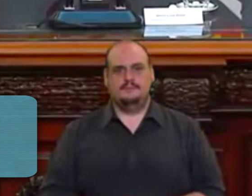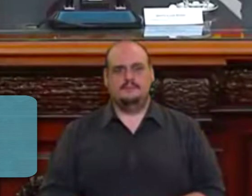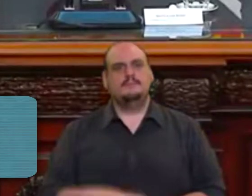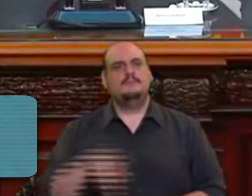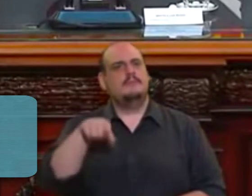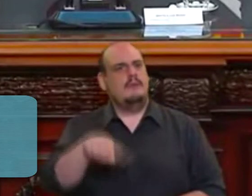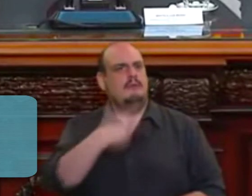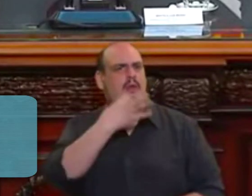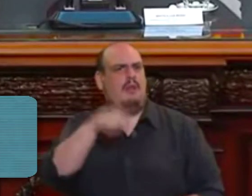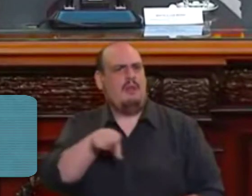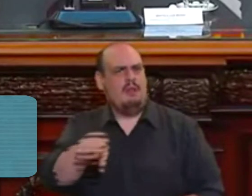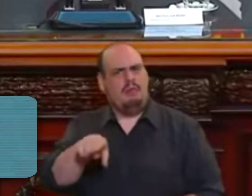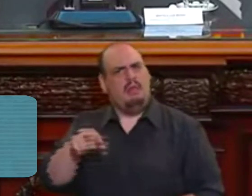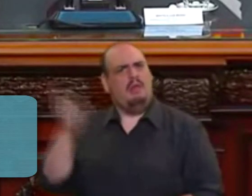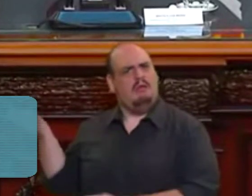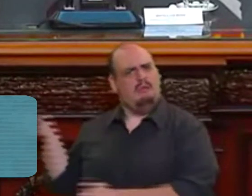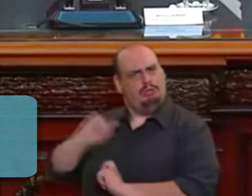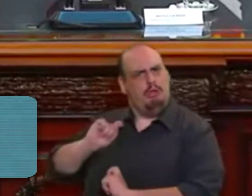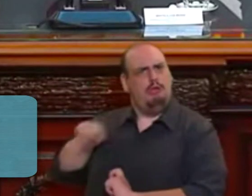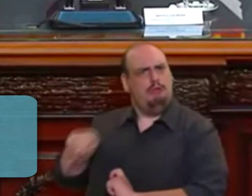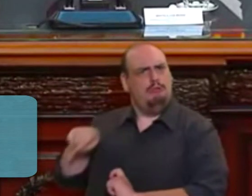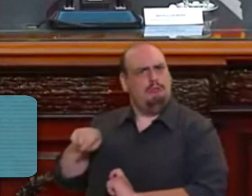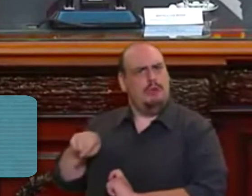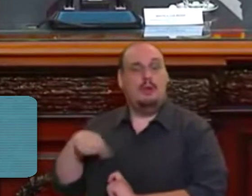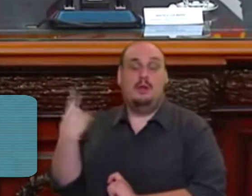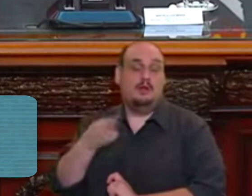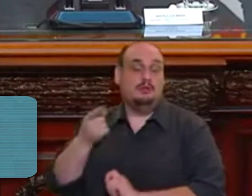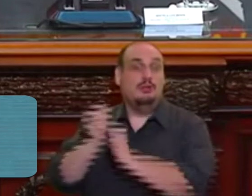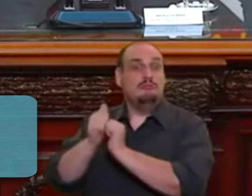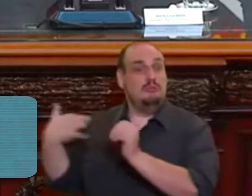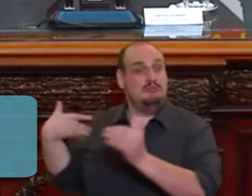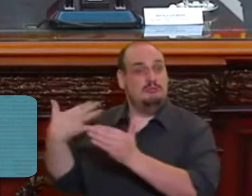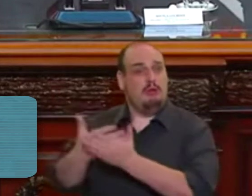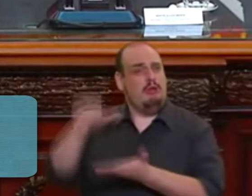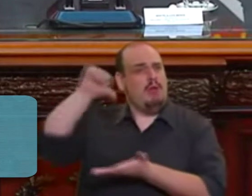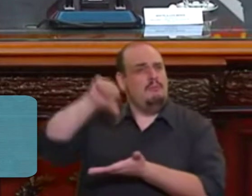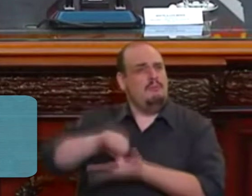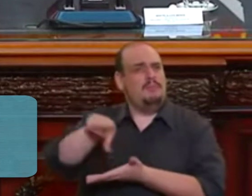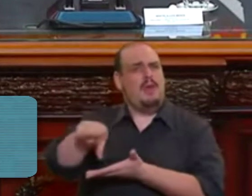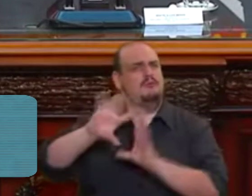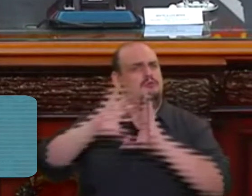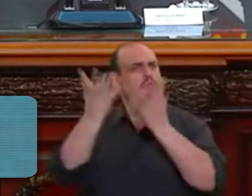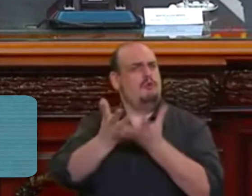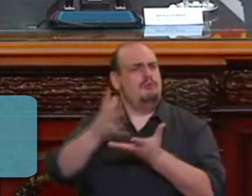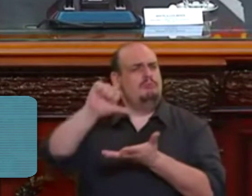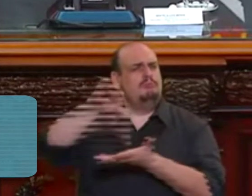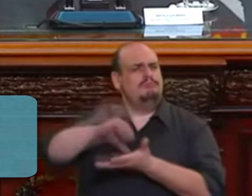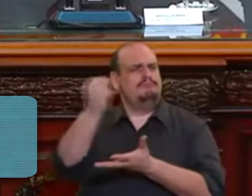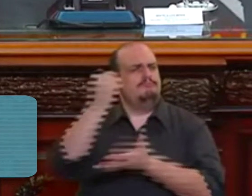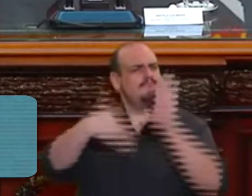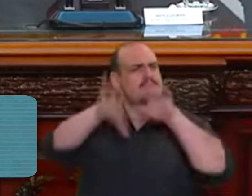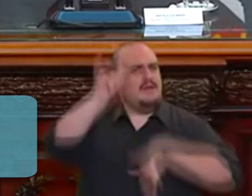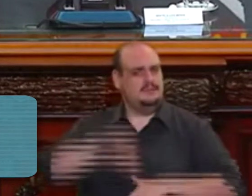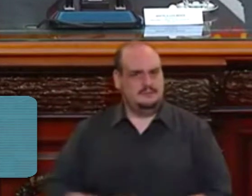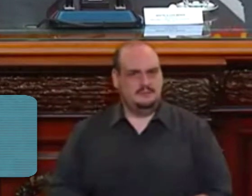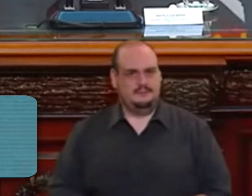Pero los impuestos, alguien los tiene que pagar, planteó Milley, terminan hundiendo a la economía. Hay que señalar